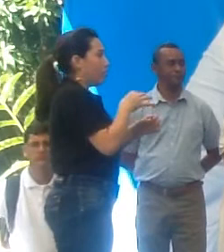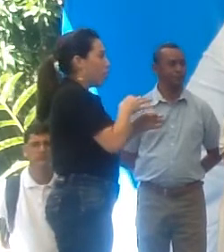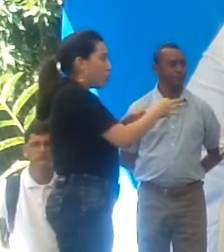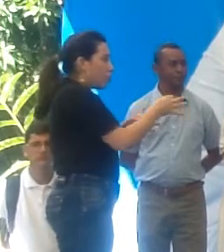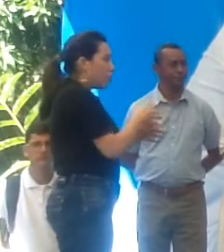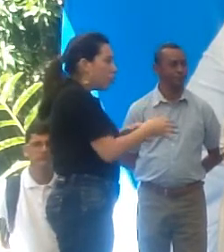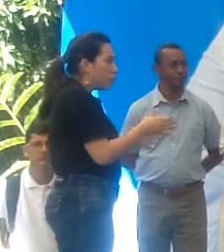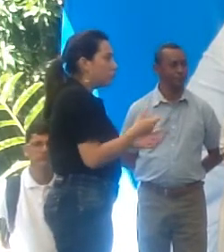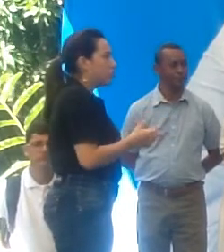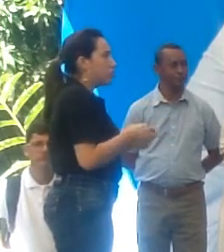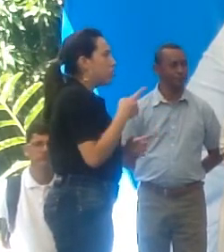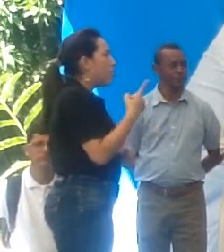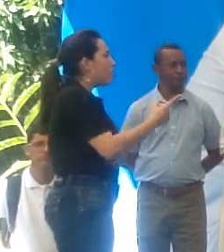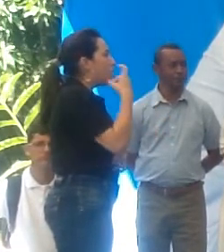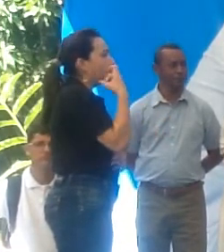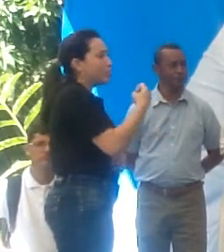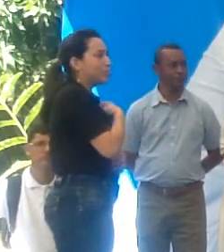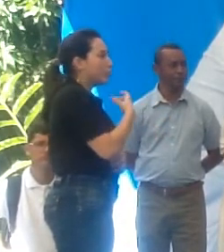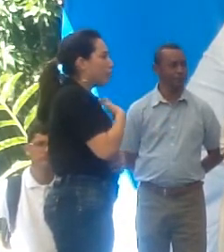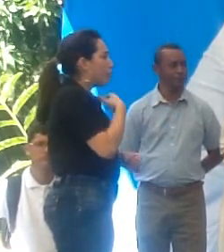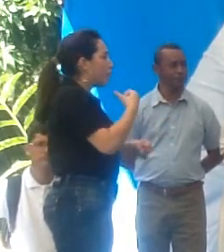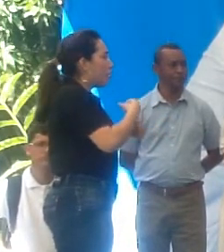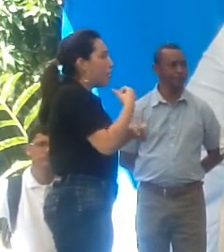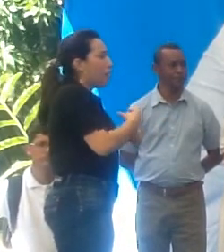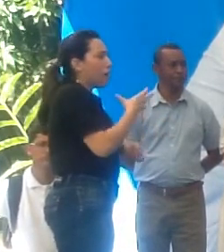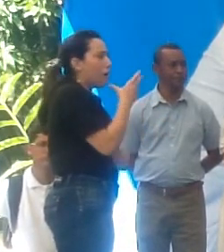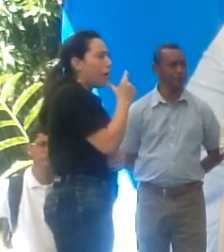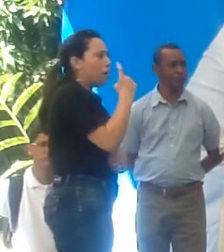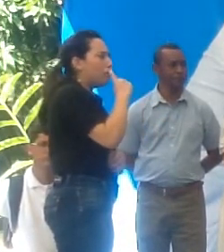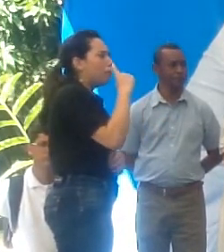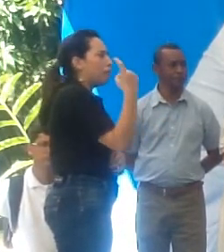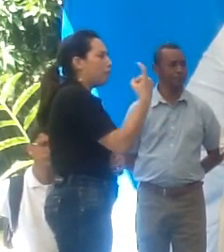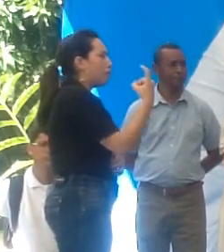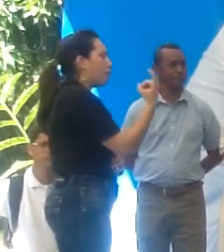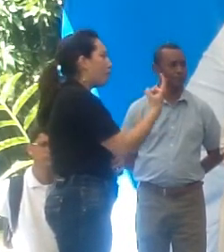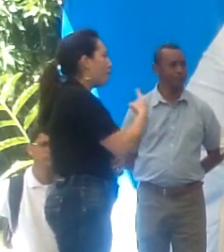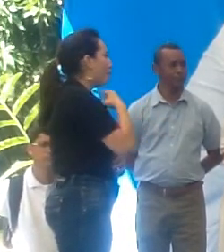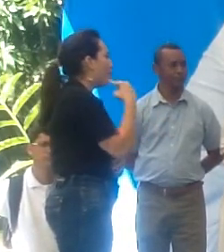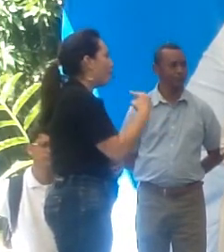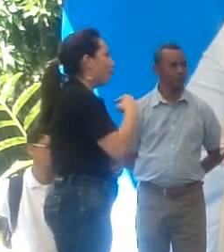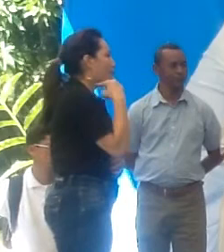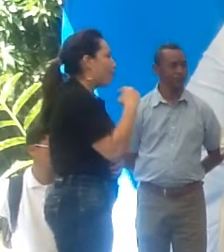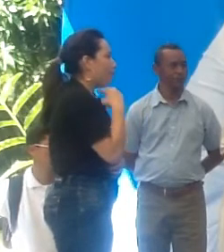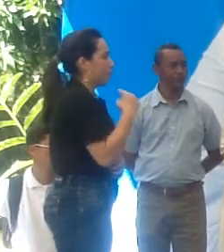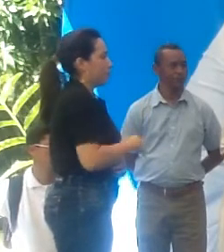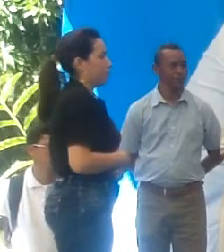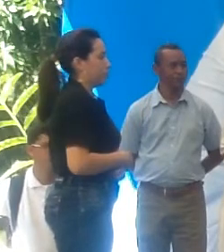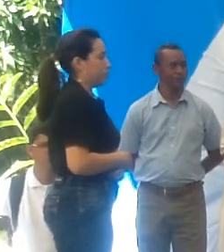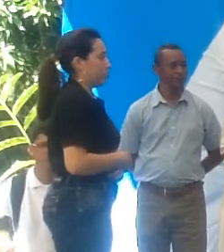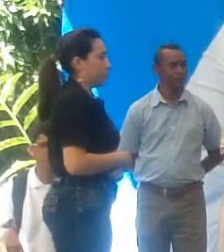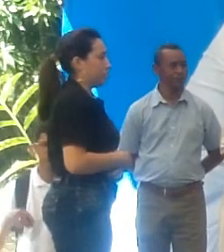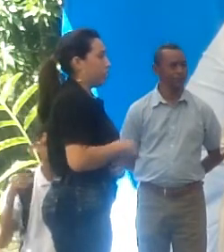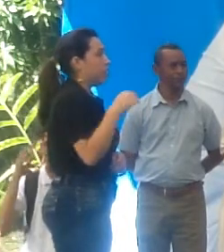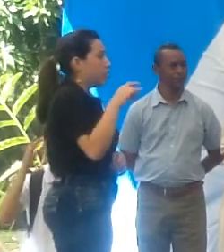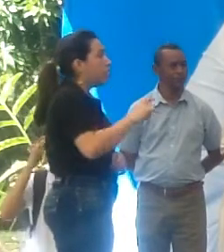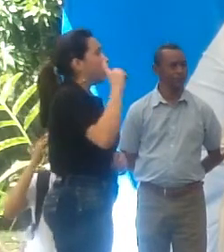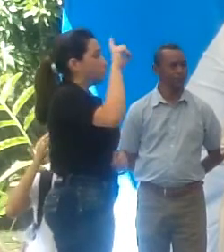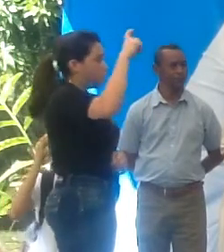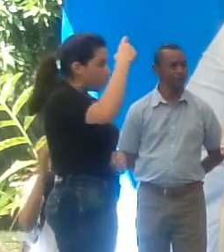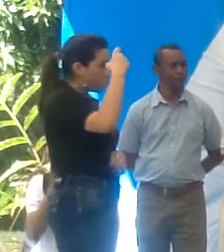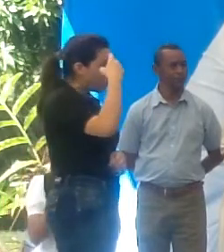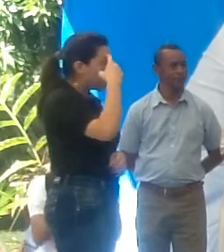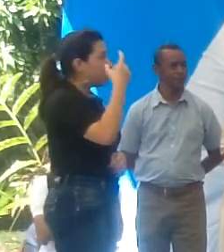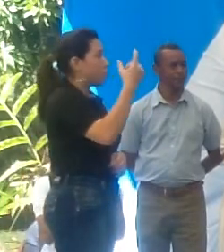se queja de la falta de oportunidades. Y gran contribución puede hacer el Estado colombiano,